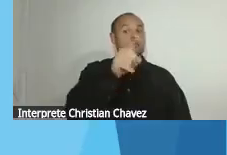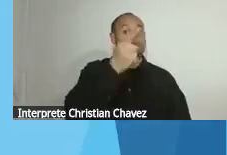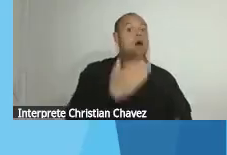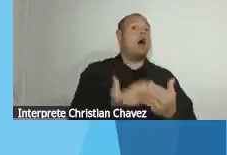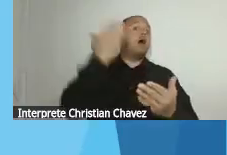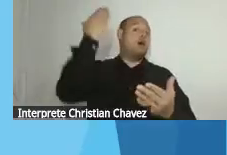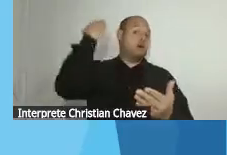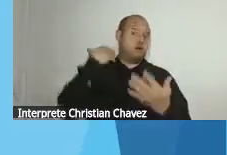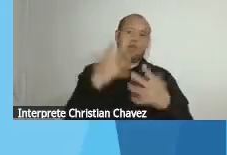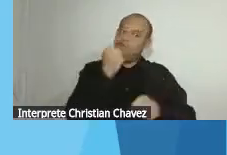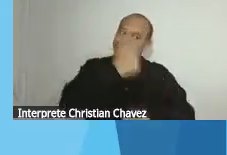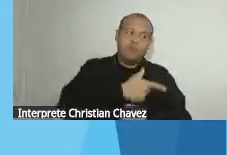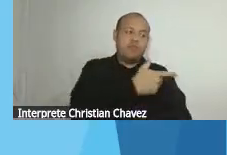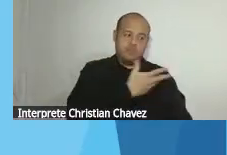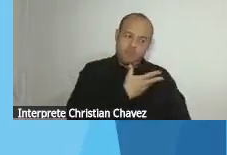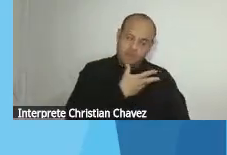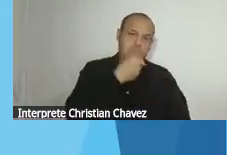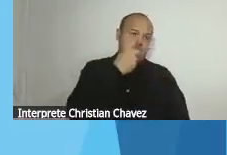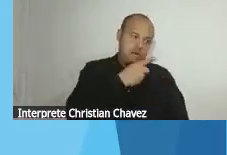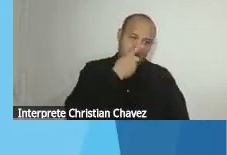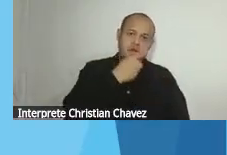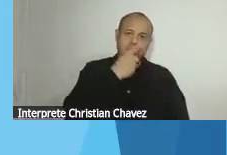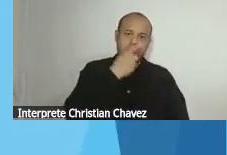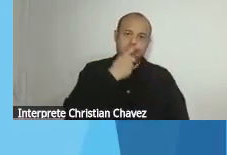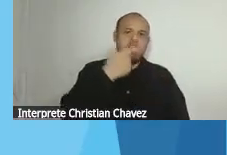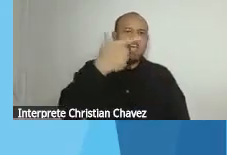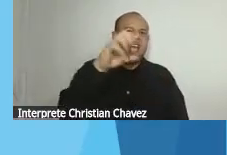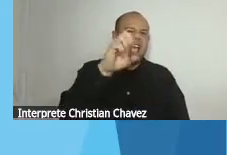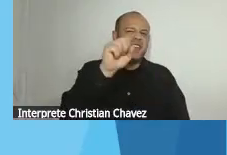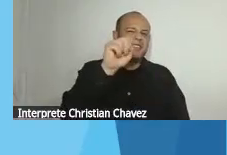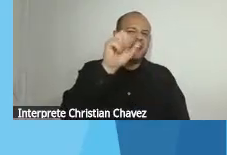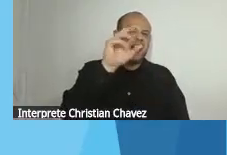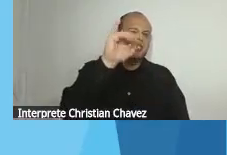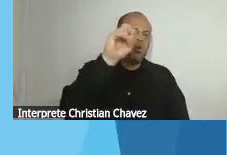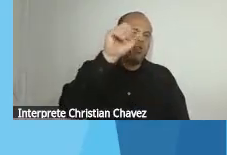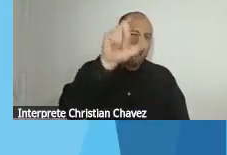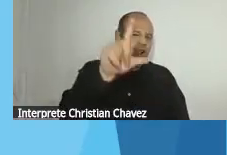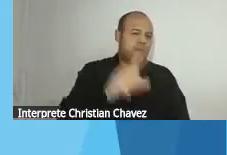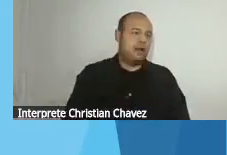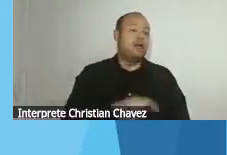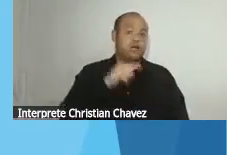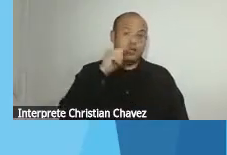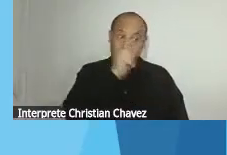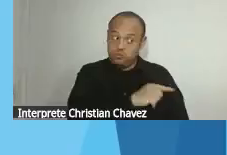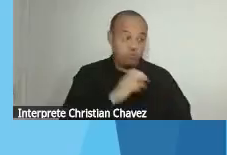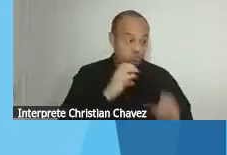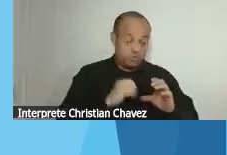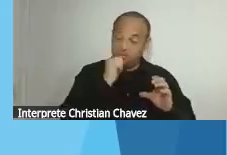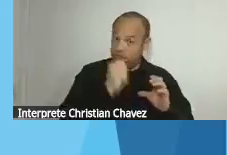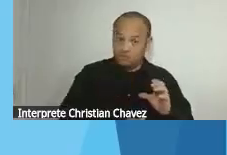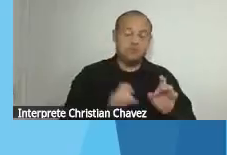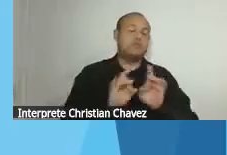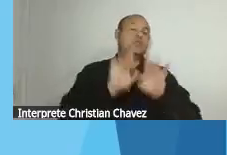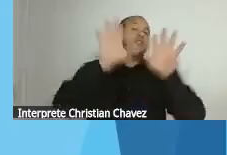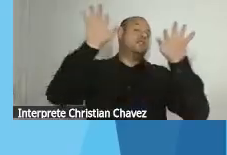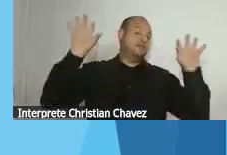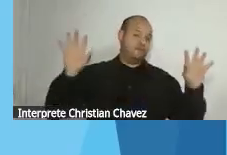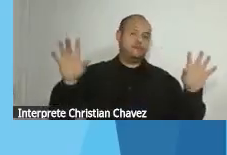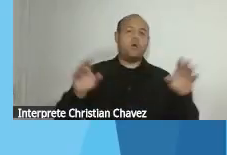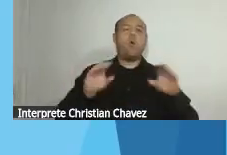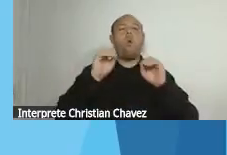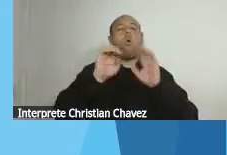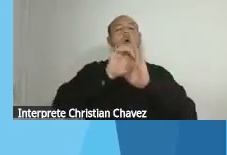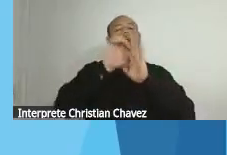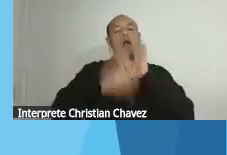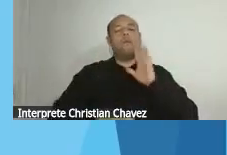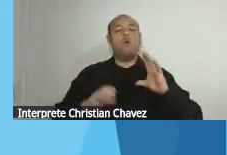a padecer diabetes, ¿sí? También el presentar obesidad abdominal o obesidad en